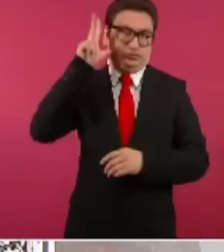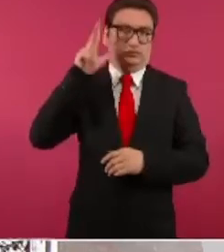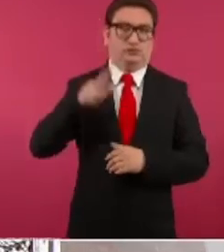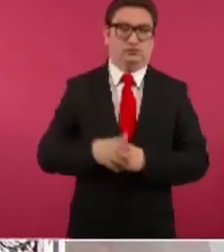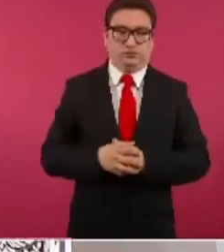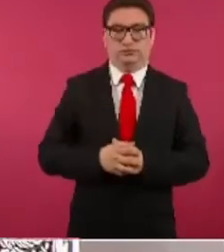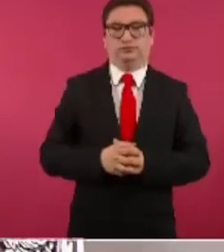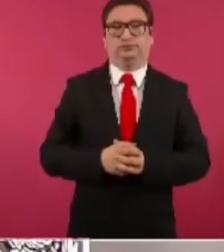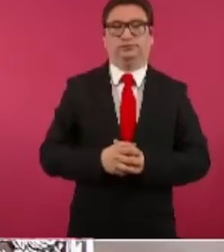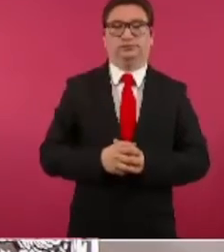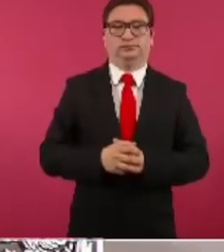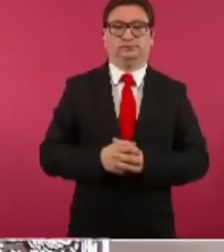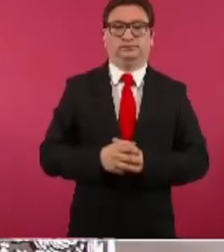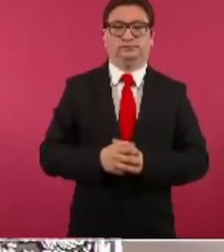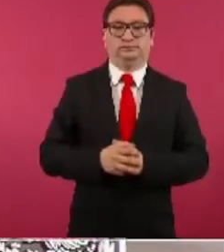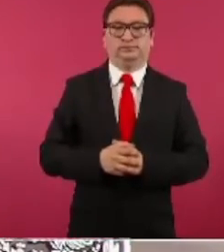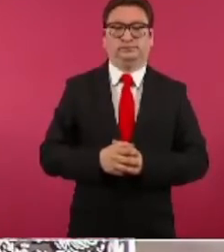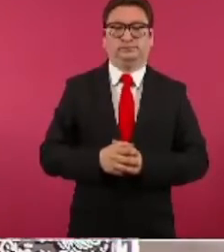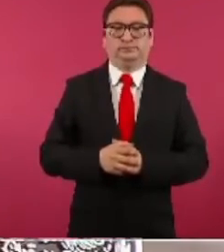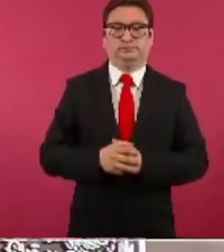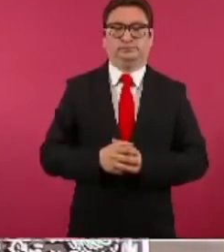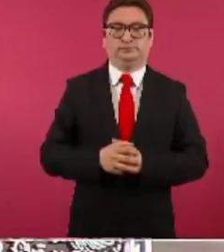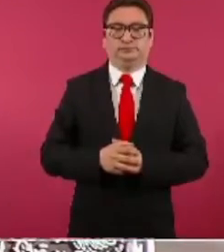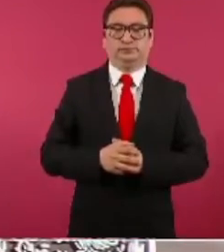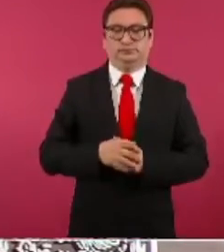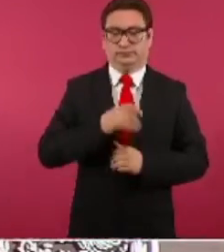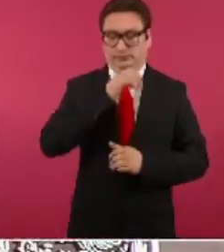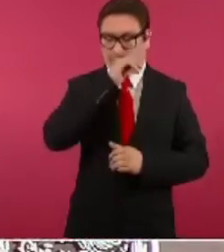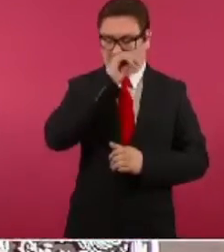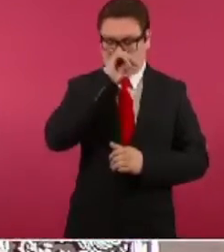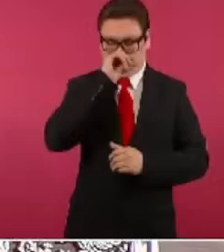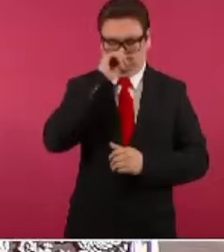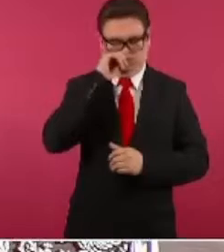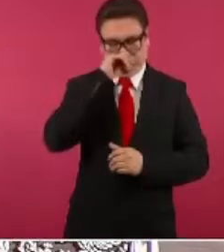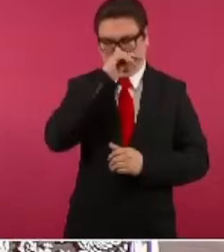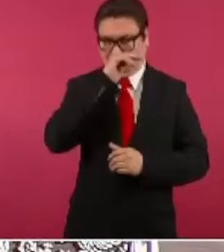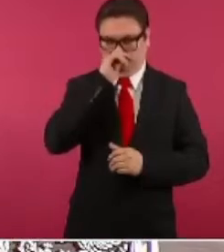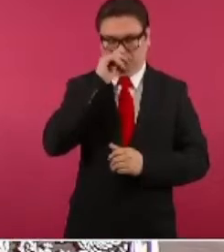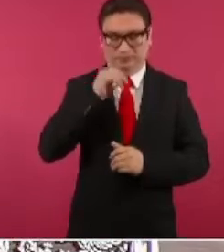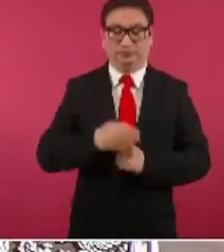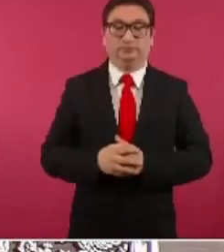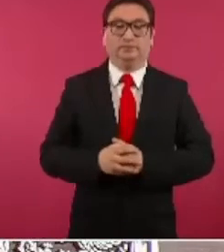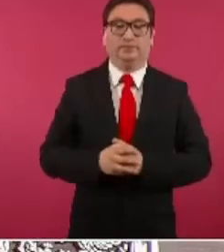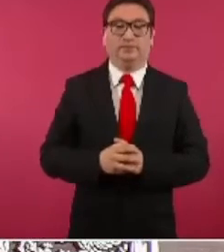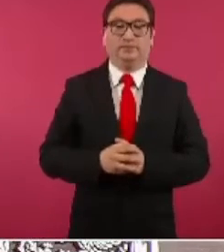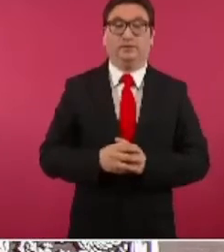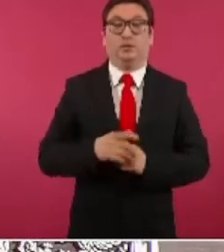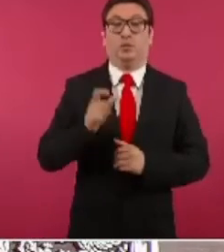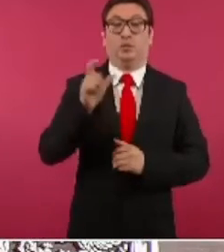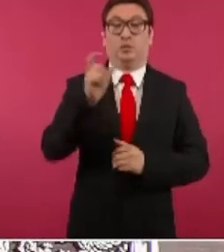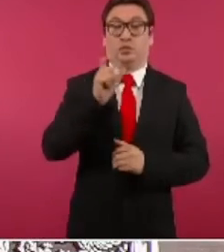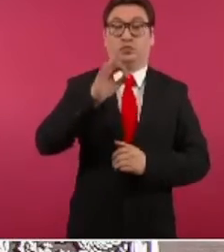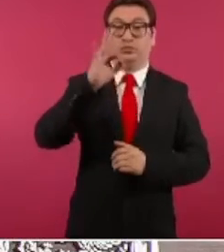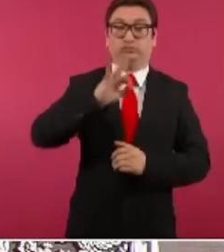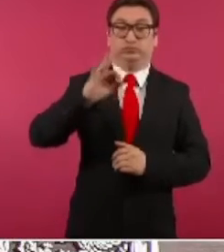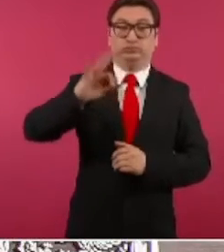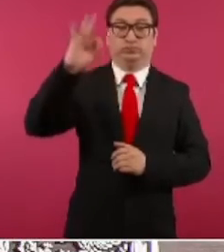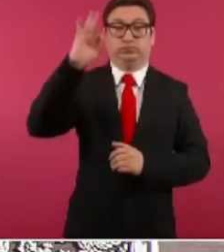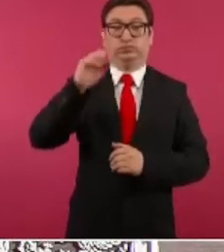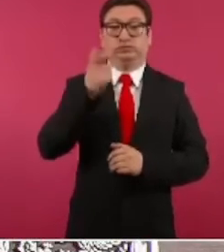por ejemplo, que se empieza a hablar del incremento de tasas en Estados